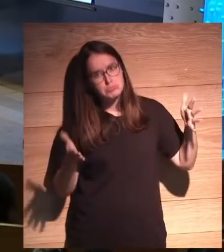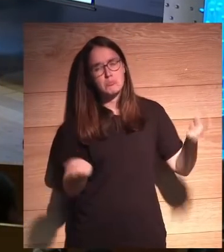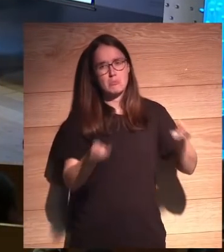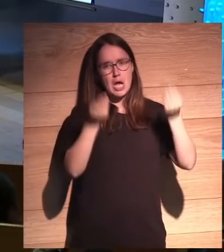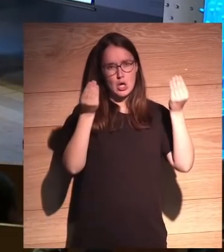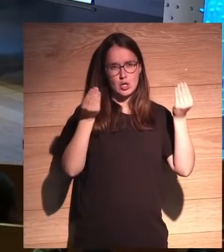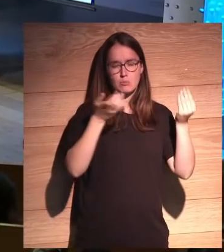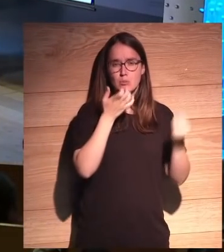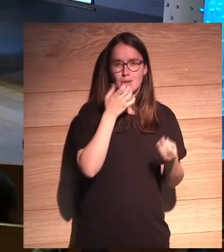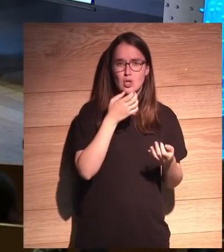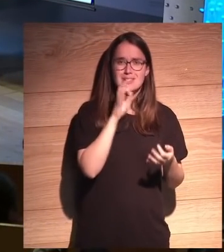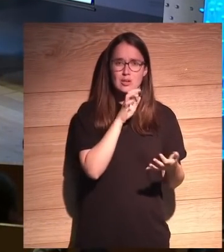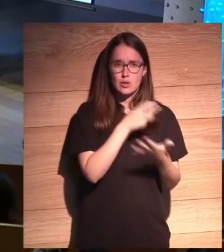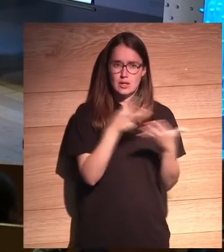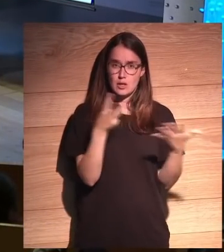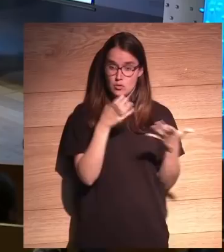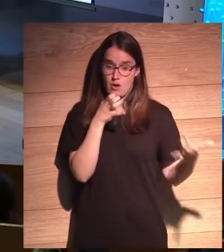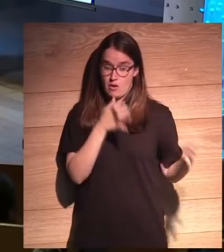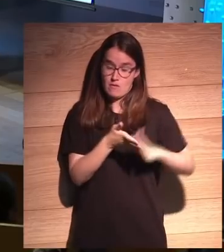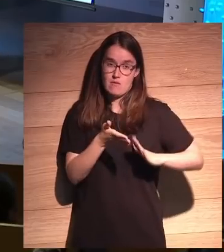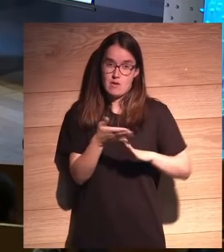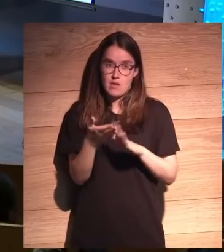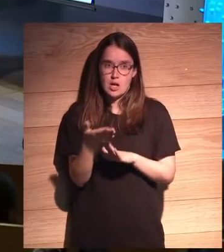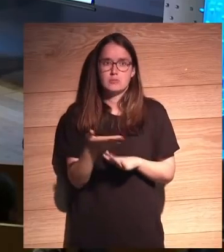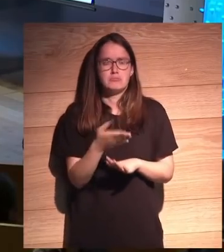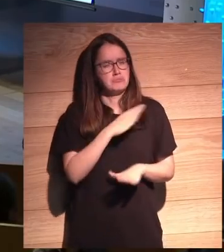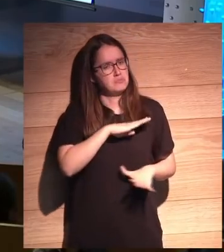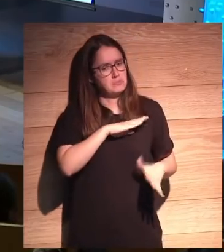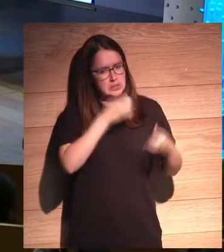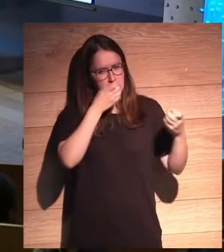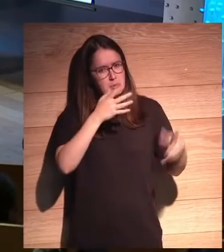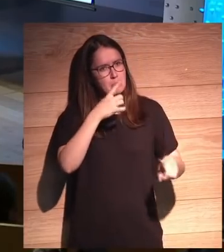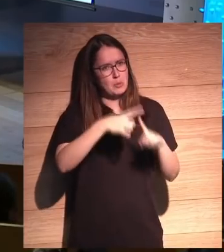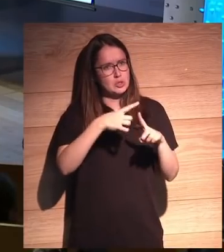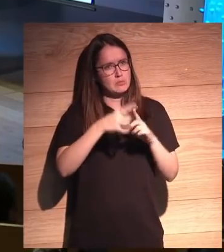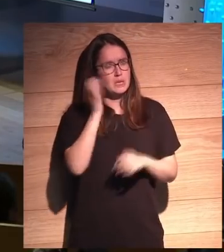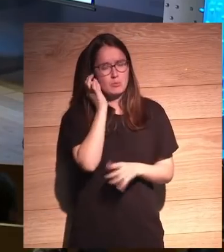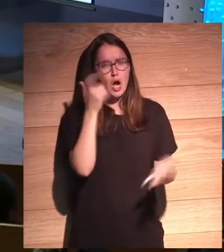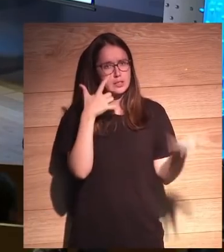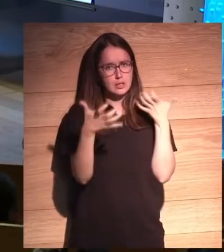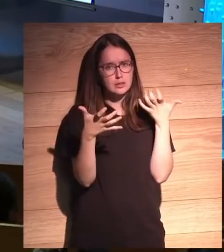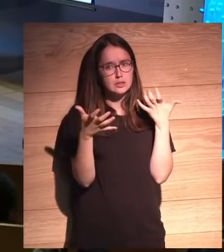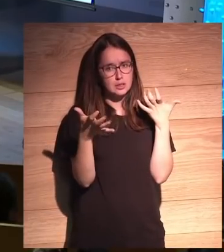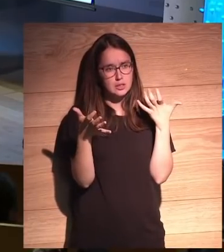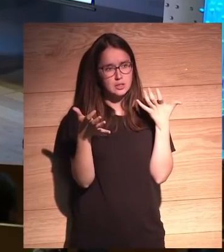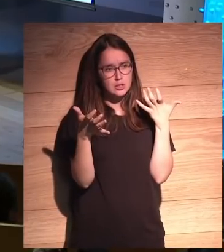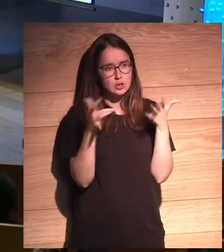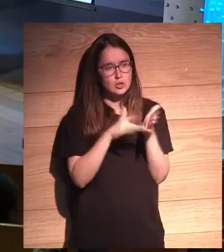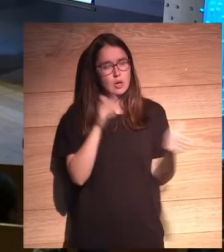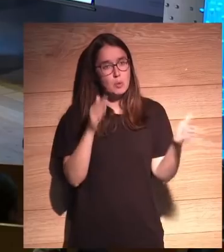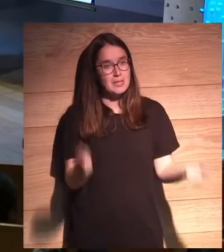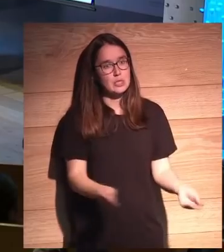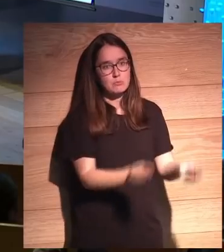Por ejemplo, el siglo XVIII, en el que vamos a entrar ahora, fue muy proclive a las mujeres artistas, ¿no? Hubo